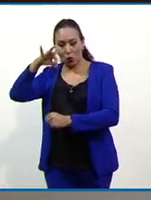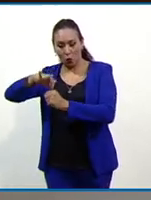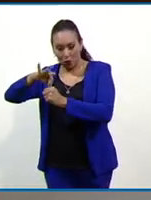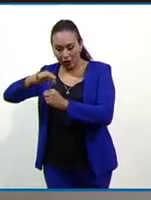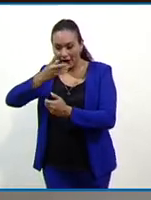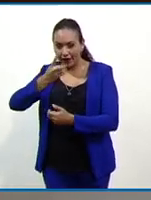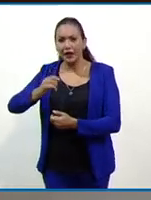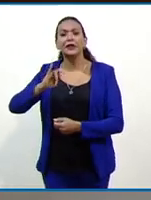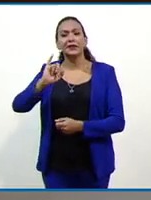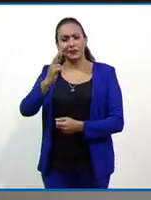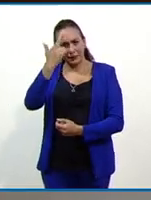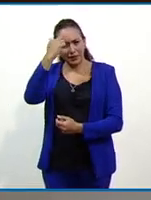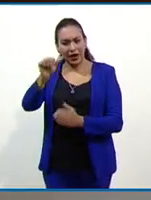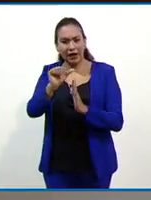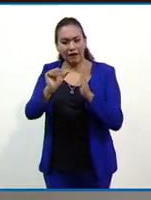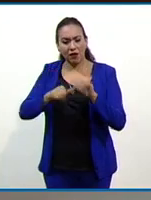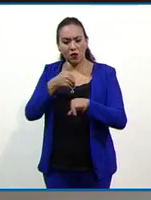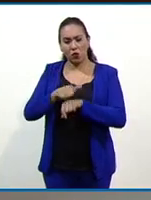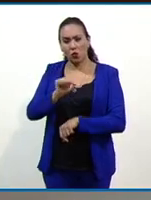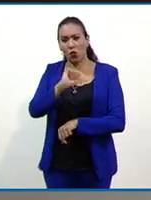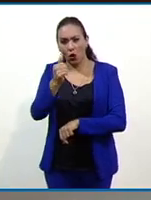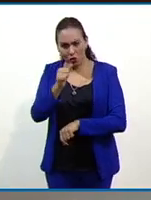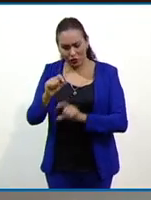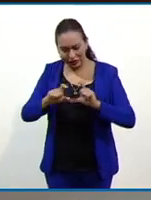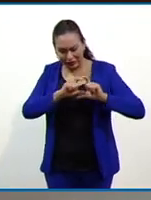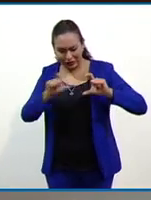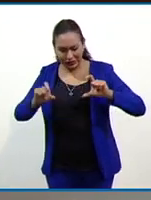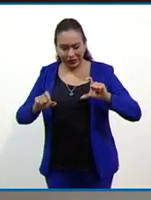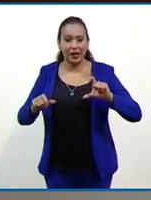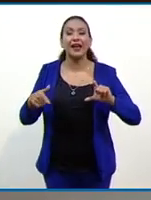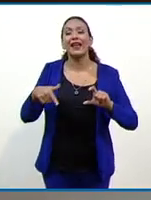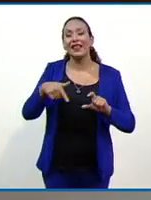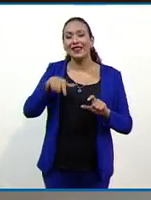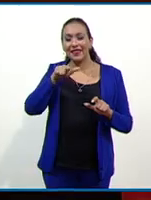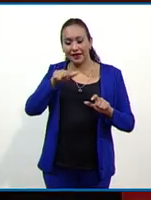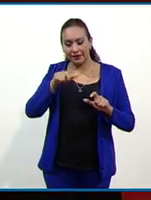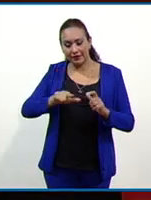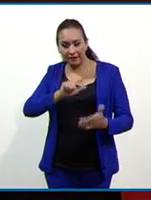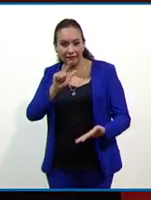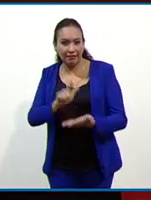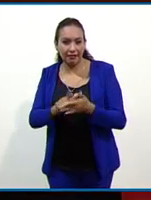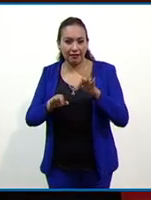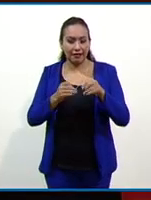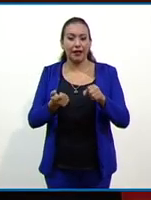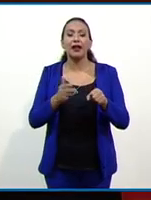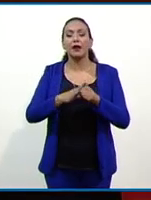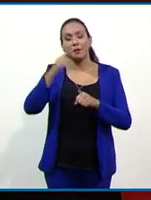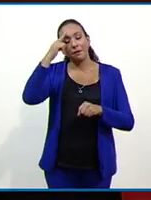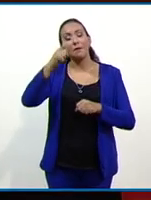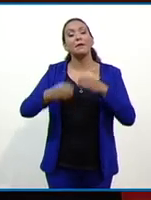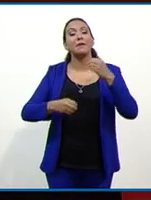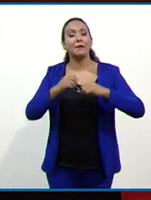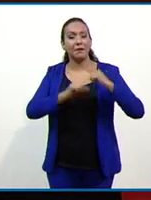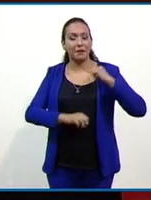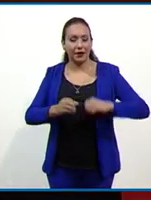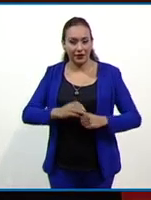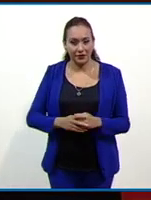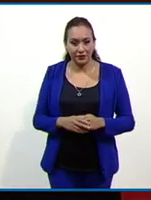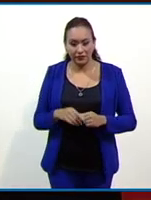con fundamento en el artículo 11, fracción 17ª de la Ley Orgánica del Poder Judicial de la